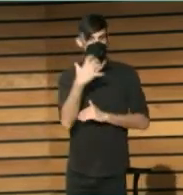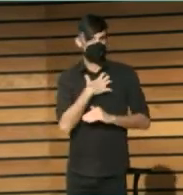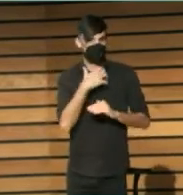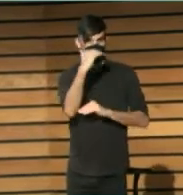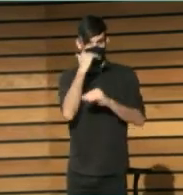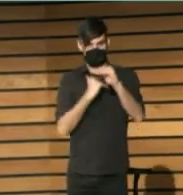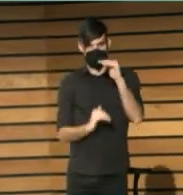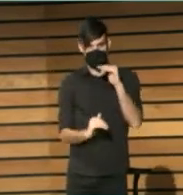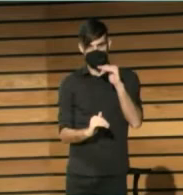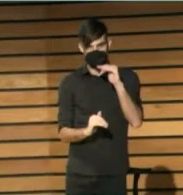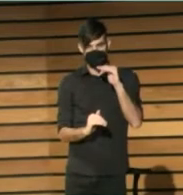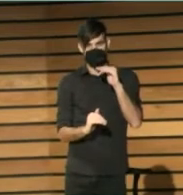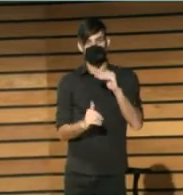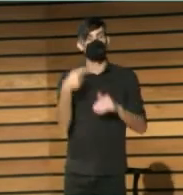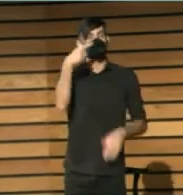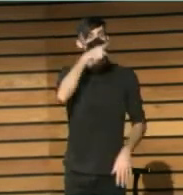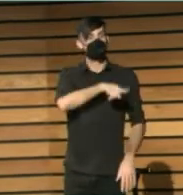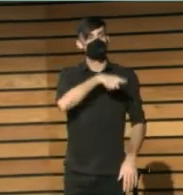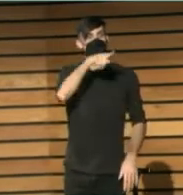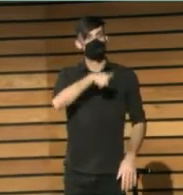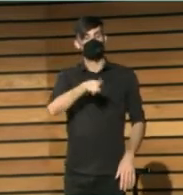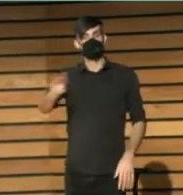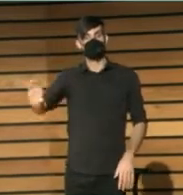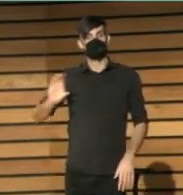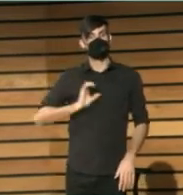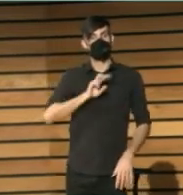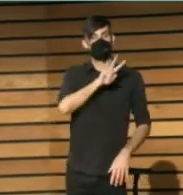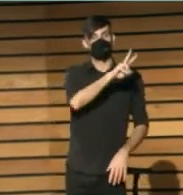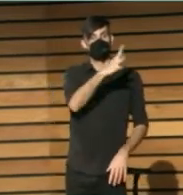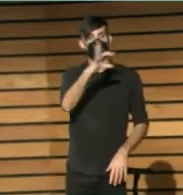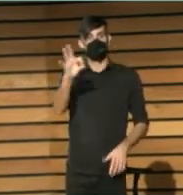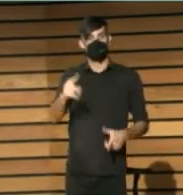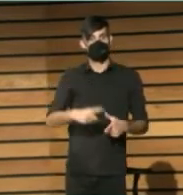pagó cada mes 250 pesetas